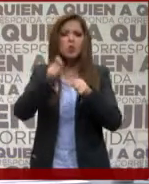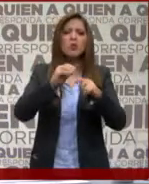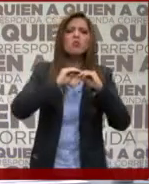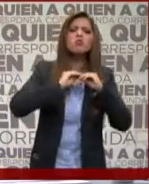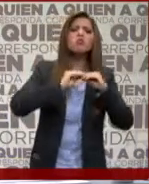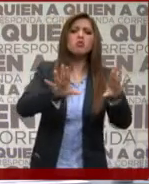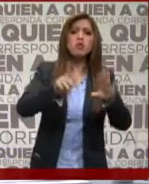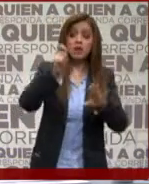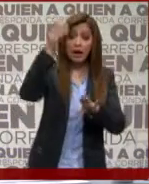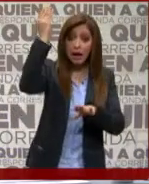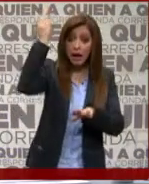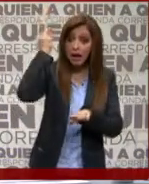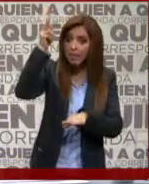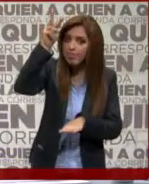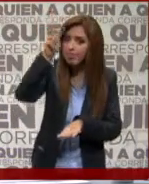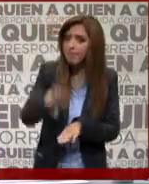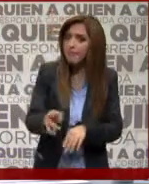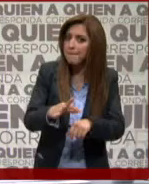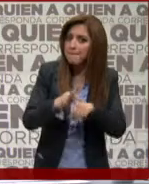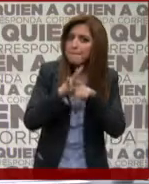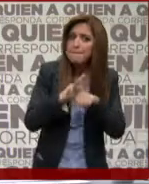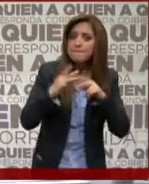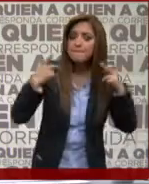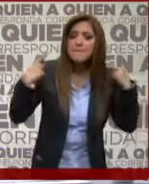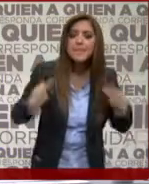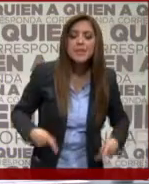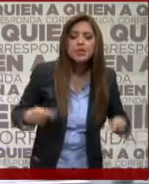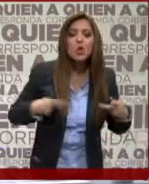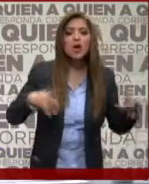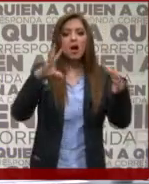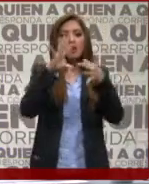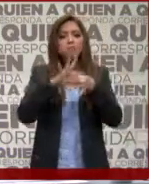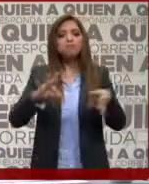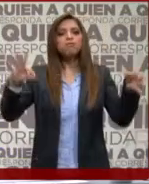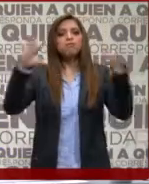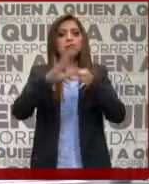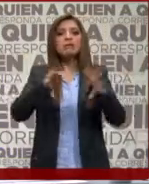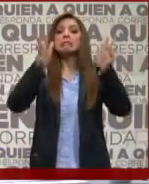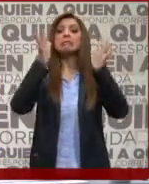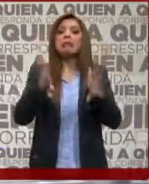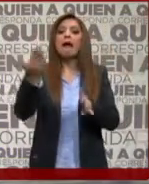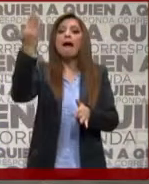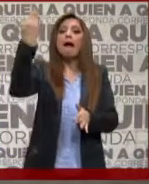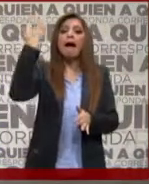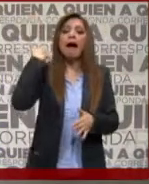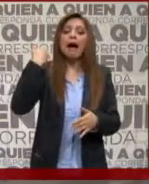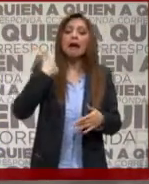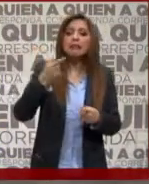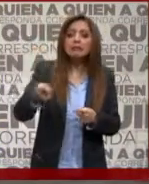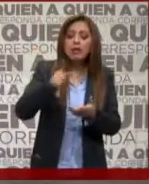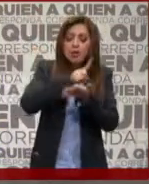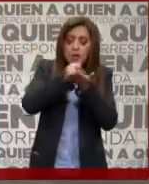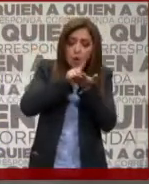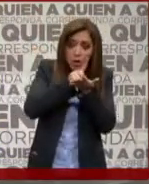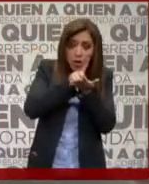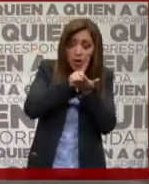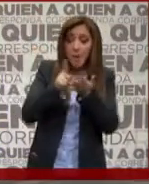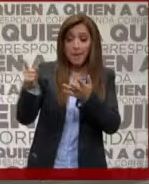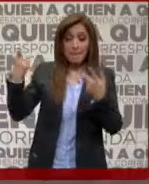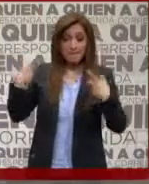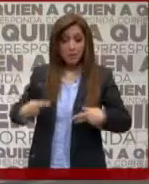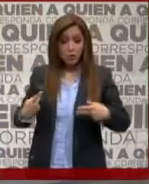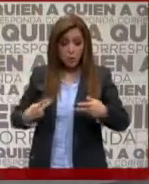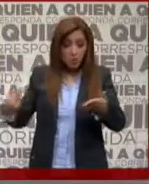de testimonios reales historias reales de gente que ha vivido este infierno muchos de ellos compartieron con nosotros